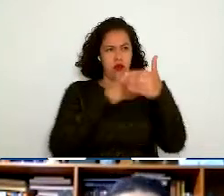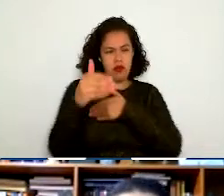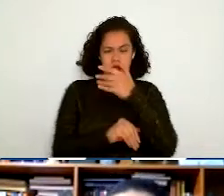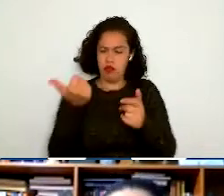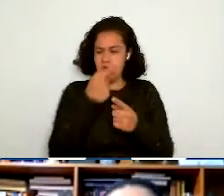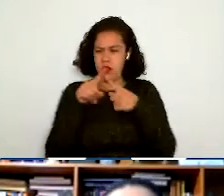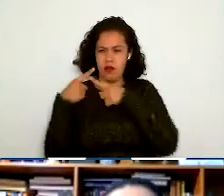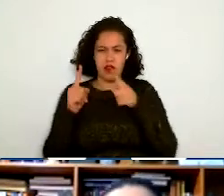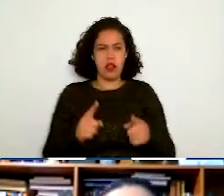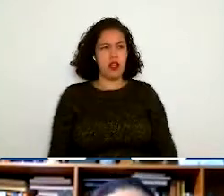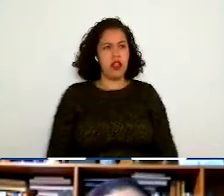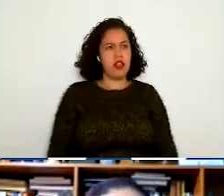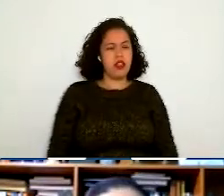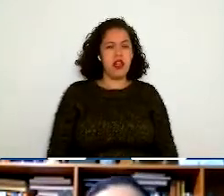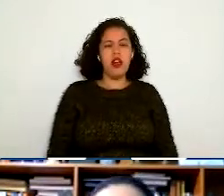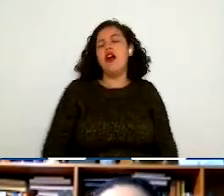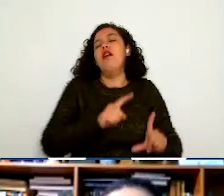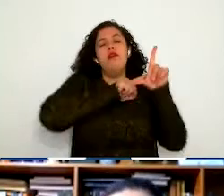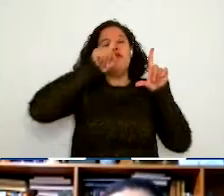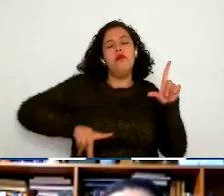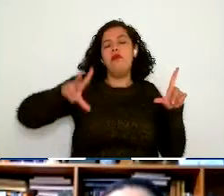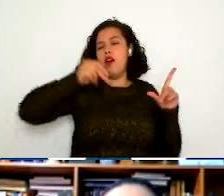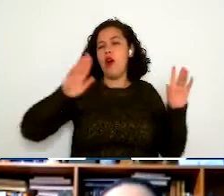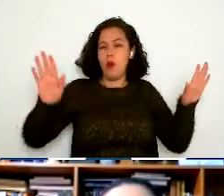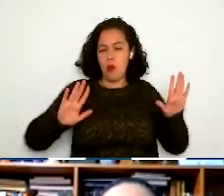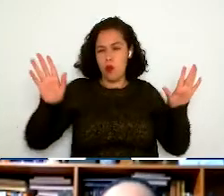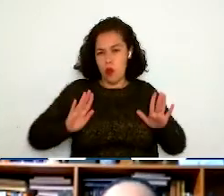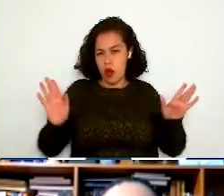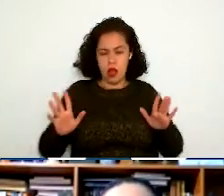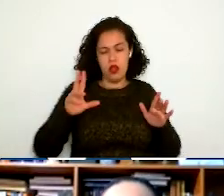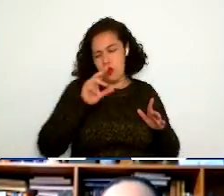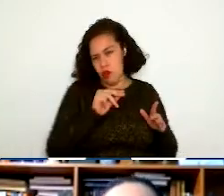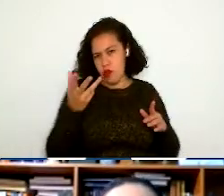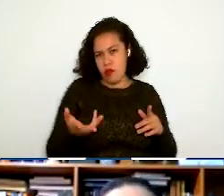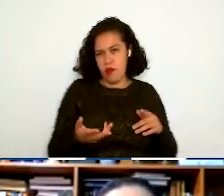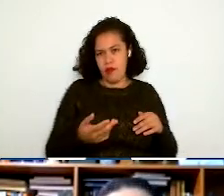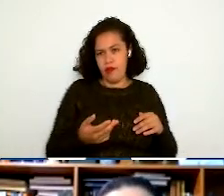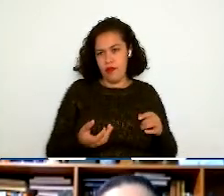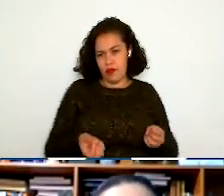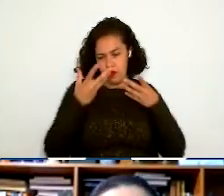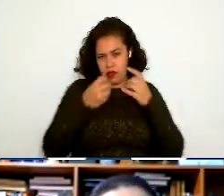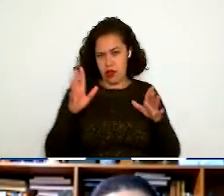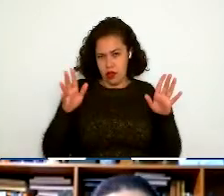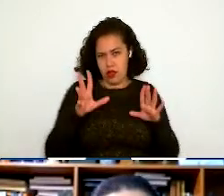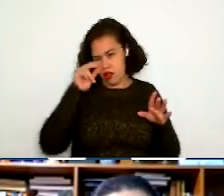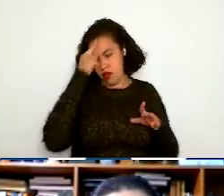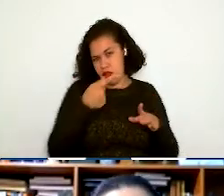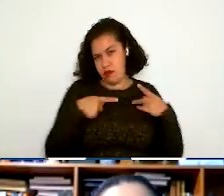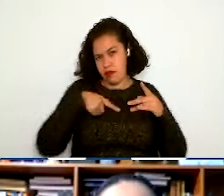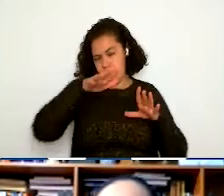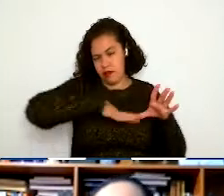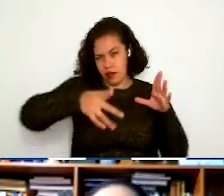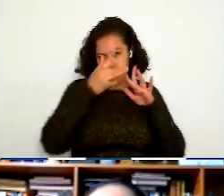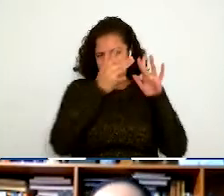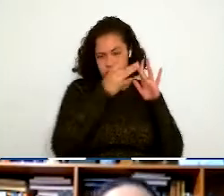que no son ni estadísticos ni cuantitativos, sino es ese contacto directo con la población a